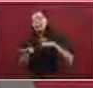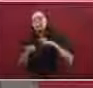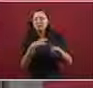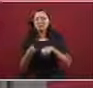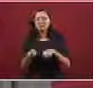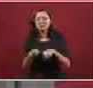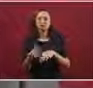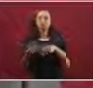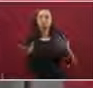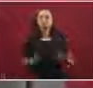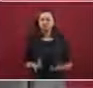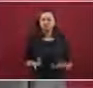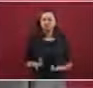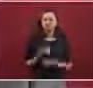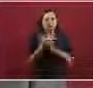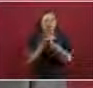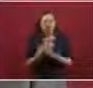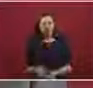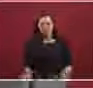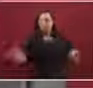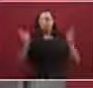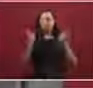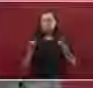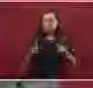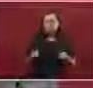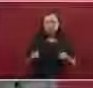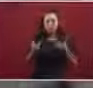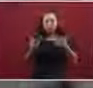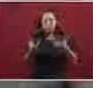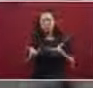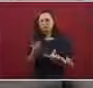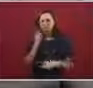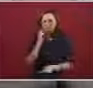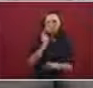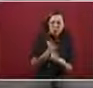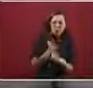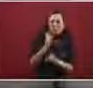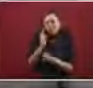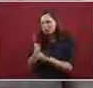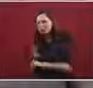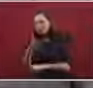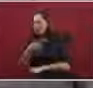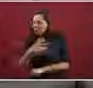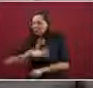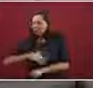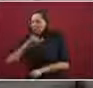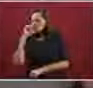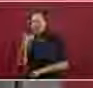si hay injusticias, si hay autoritarismo, si no hay democracia,